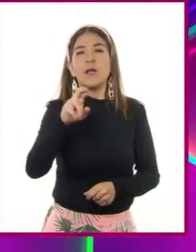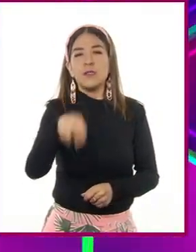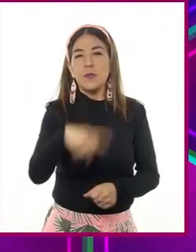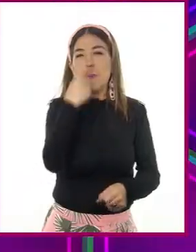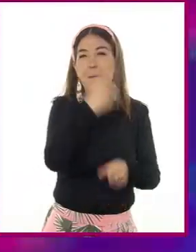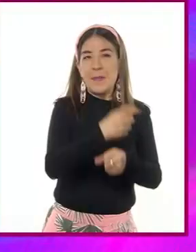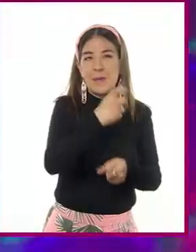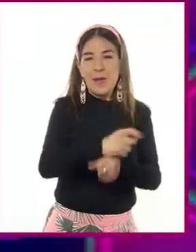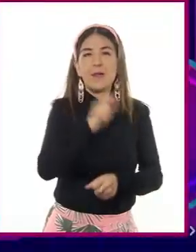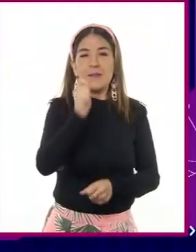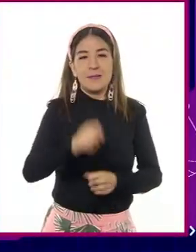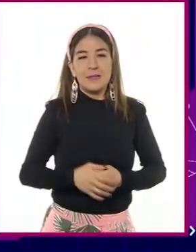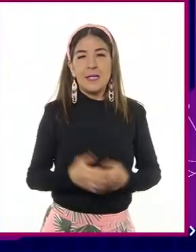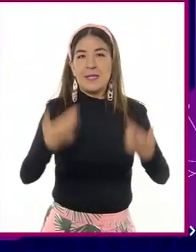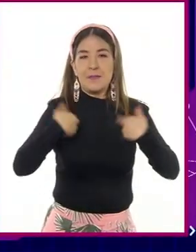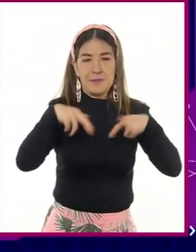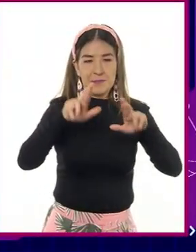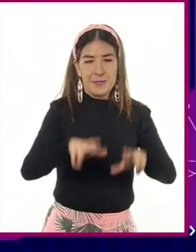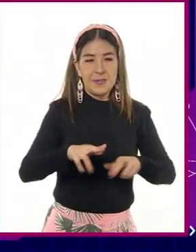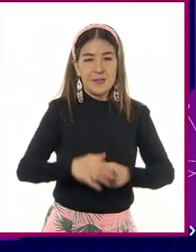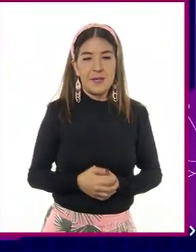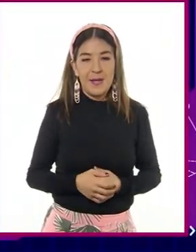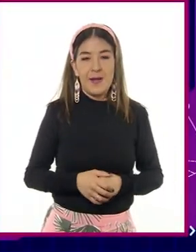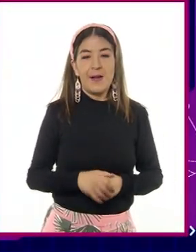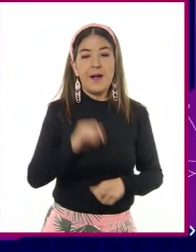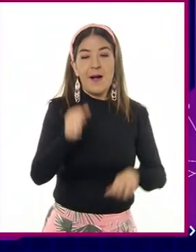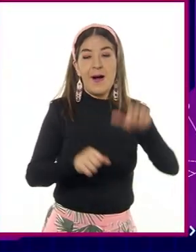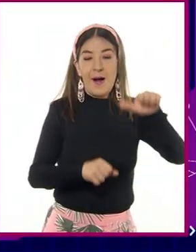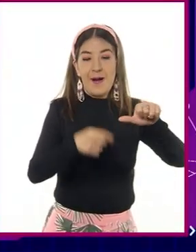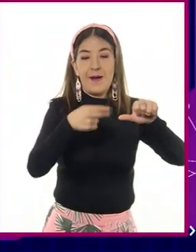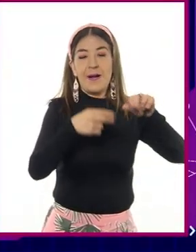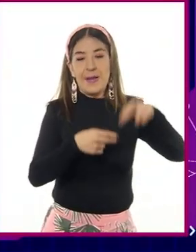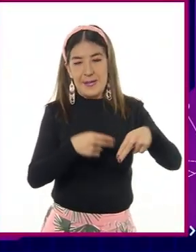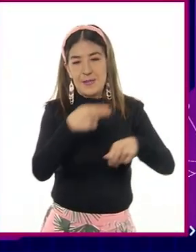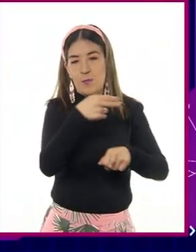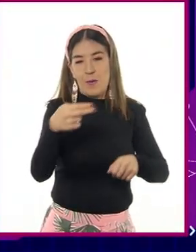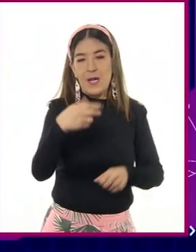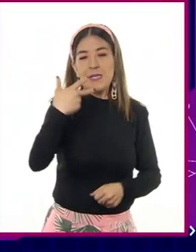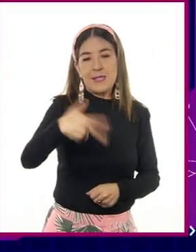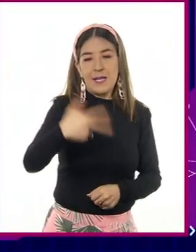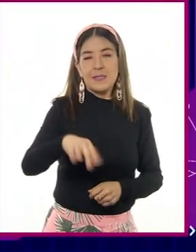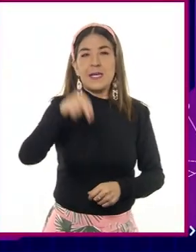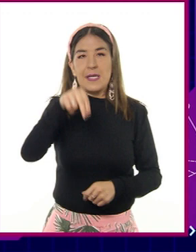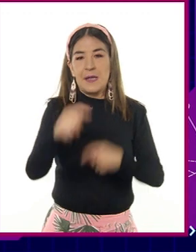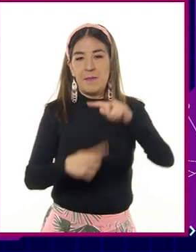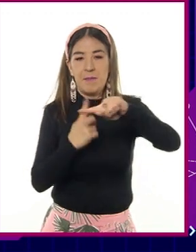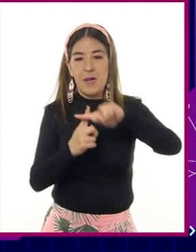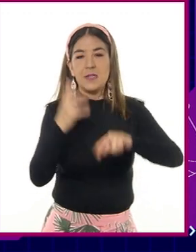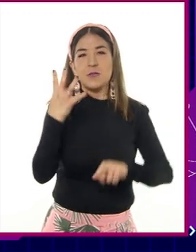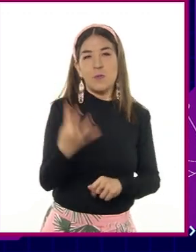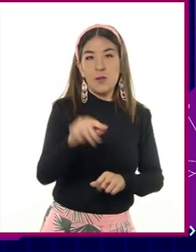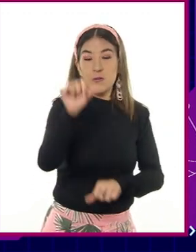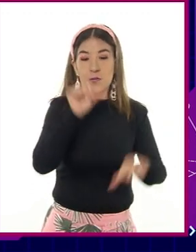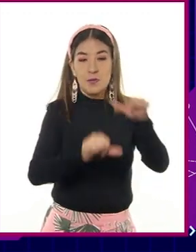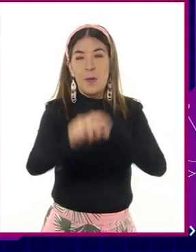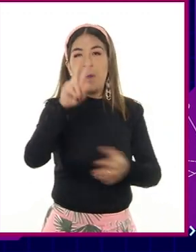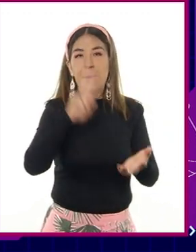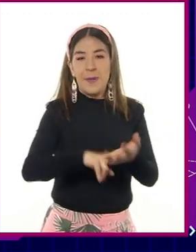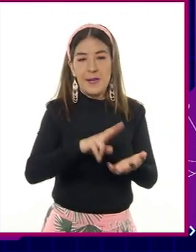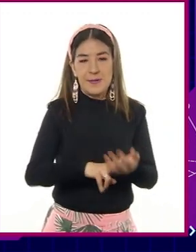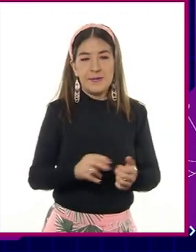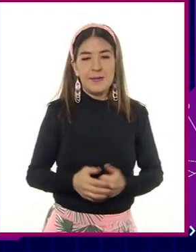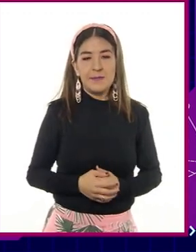grado. En la expresión general AN igual a 13N más 4, sustituimos a AN por